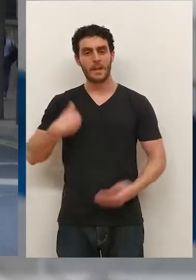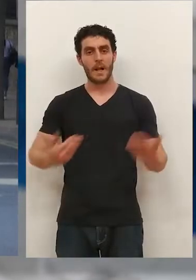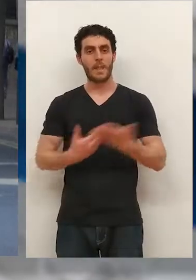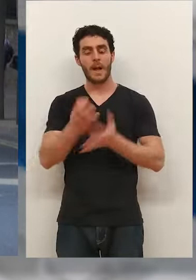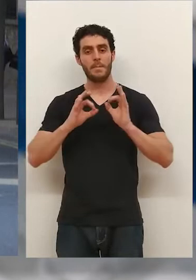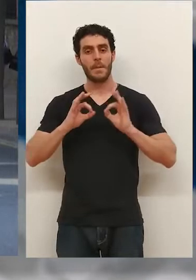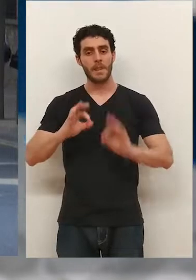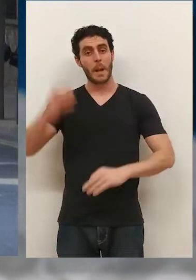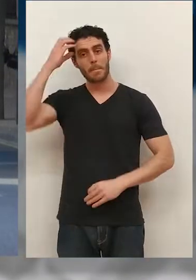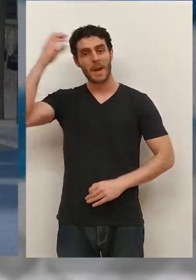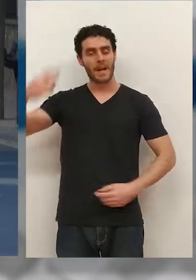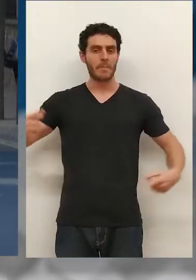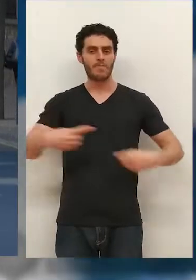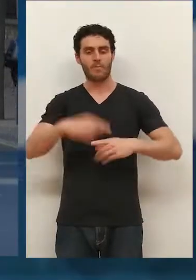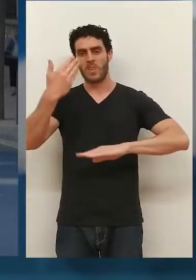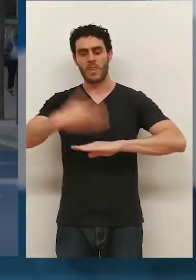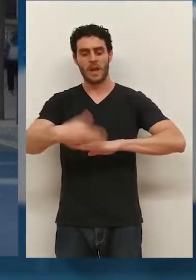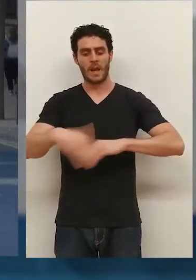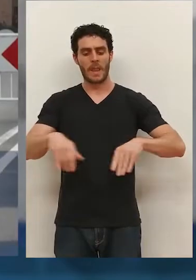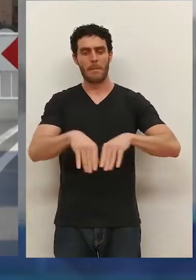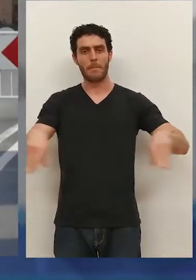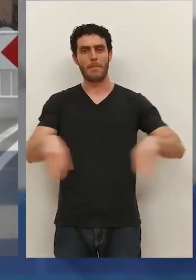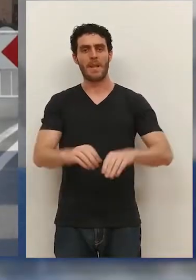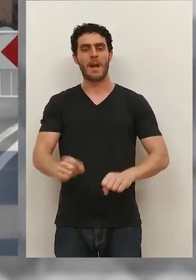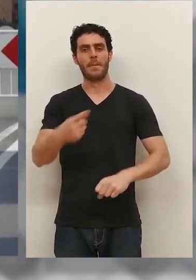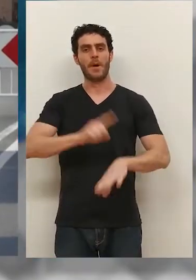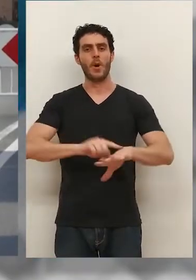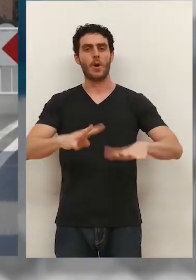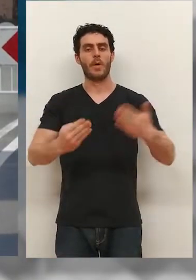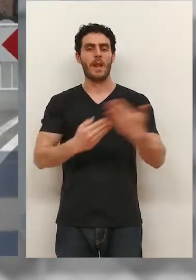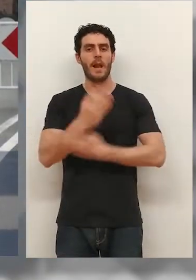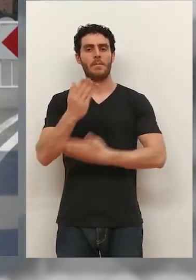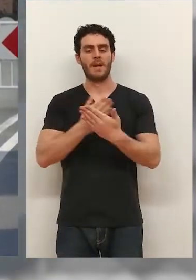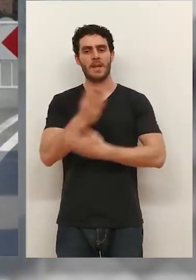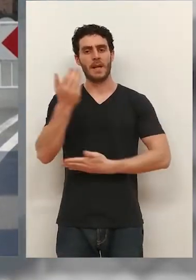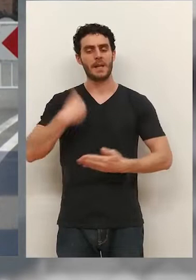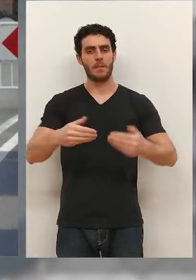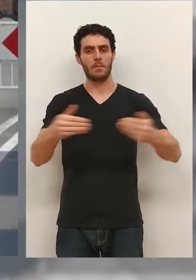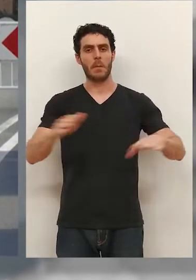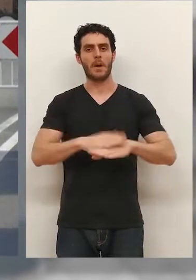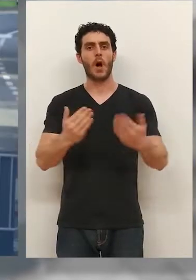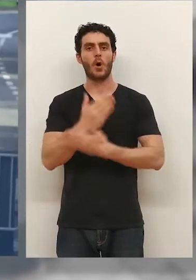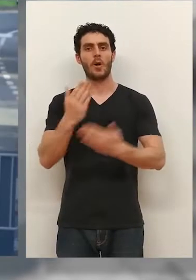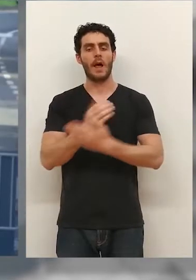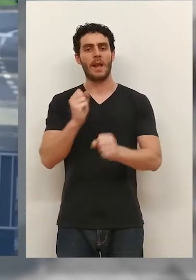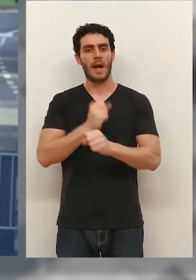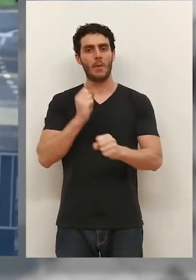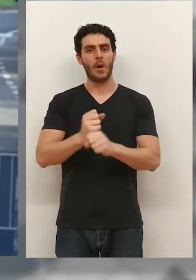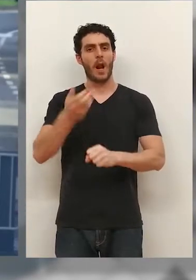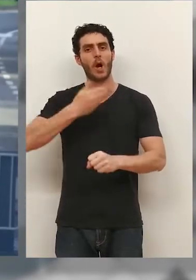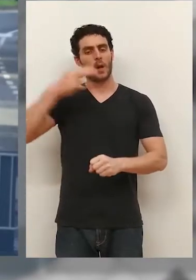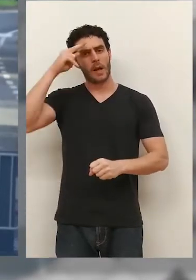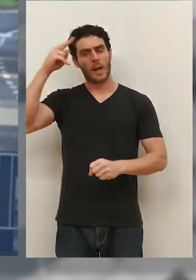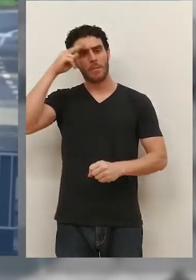Llegó el día, Vara de Rey está cerrada. Las primeras vallas se han colocado pasadas las 9 de la mañana para no ralentizar la jornada laboral y escolar. Los coches desde